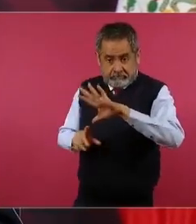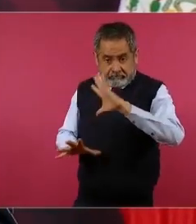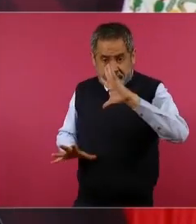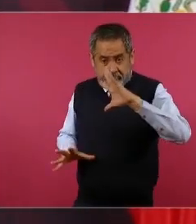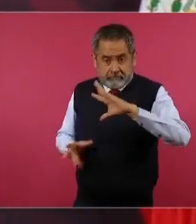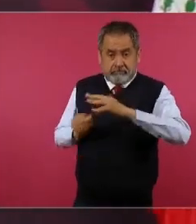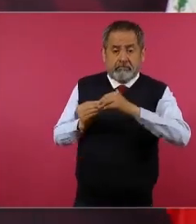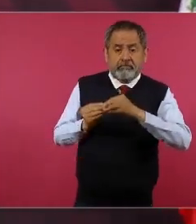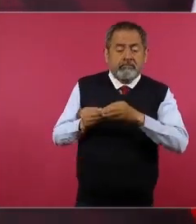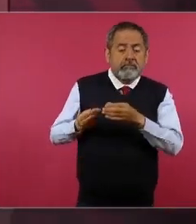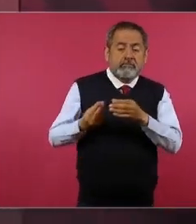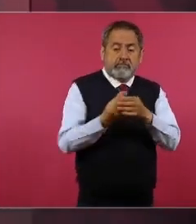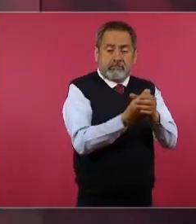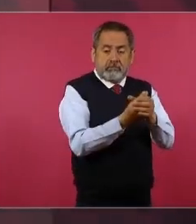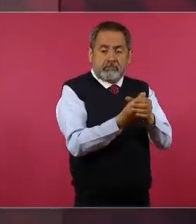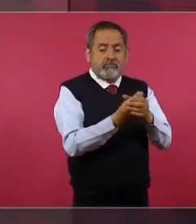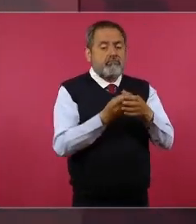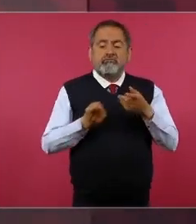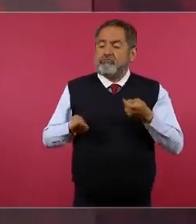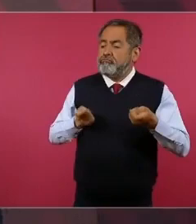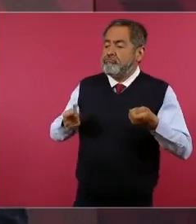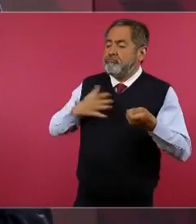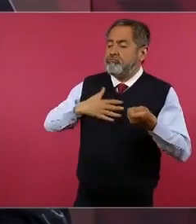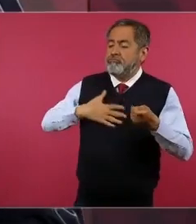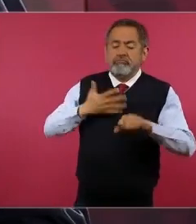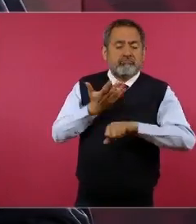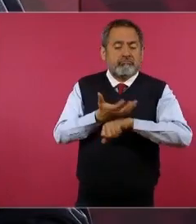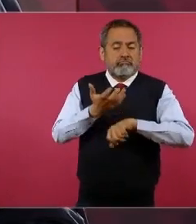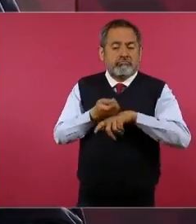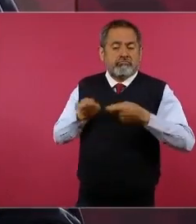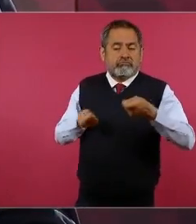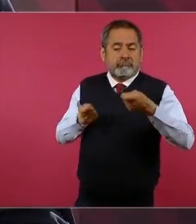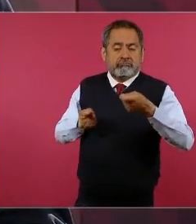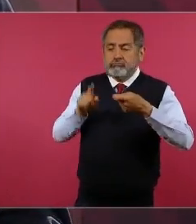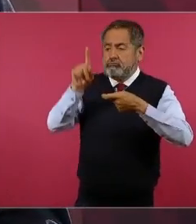iba a ser dominada por Estados Unidos.